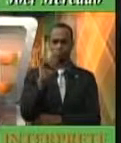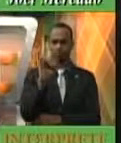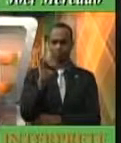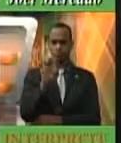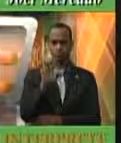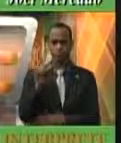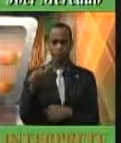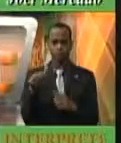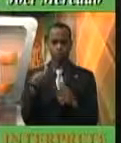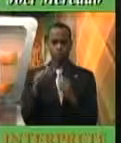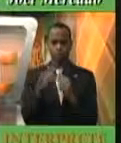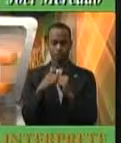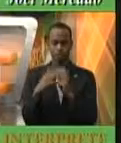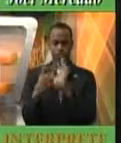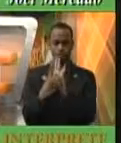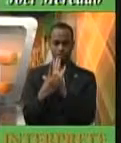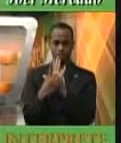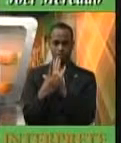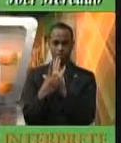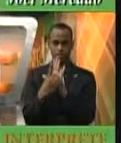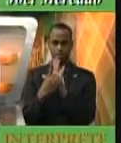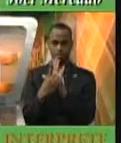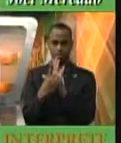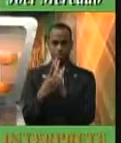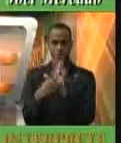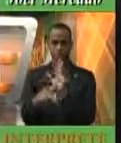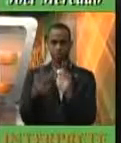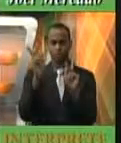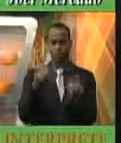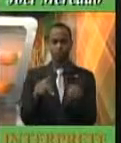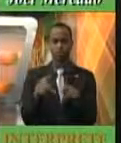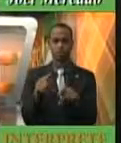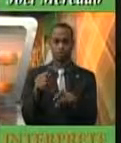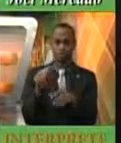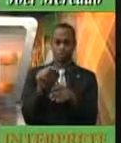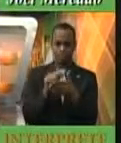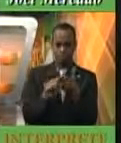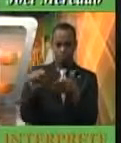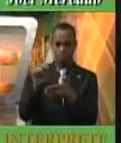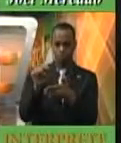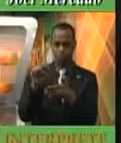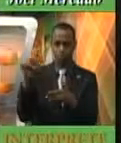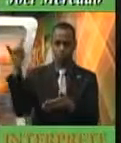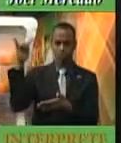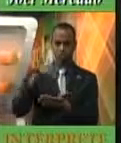discapacitado, inválido, que un turista lo vio en una ocasión,